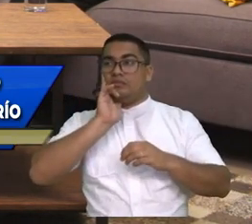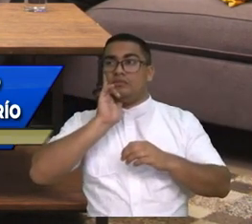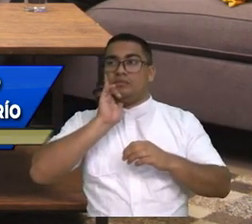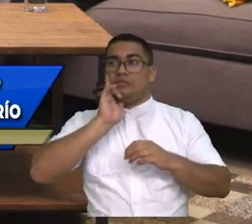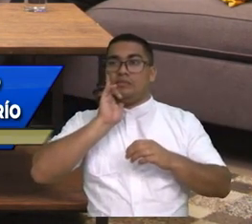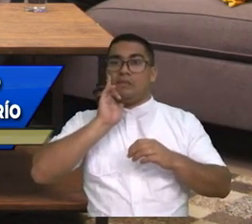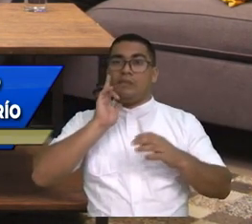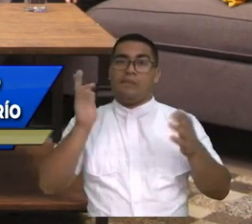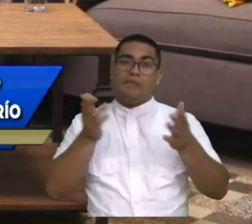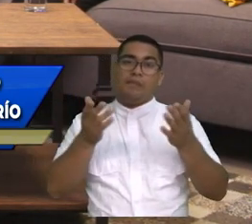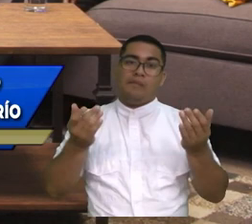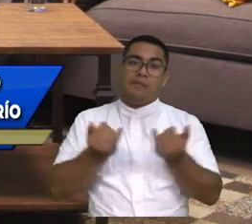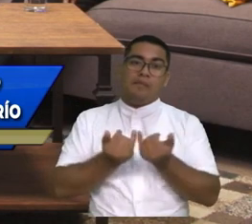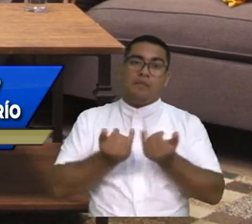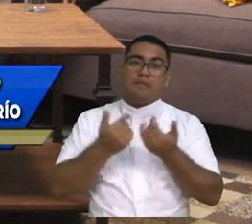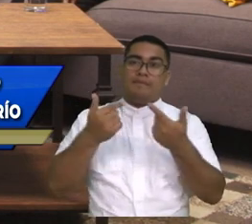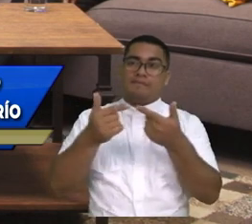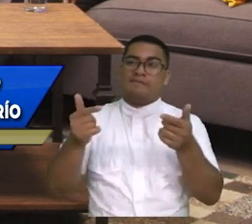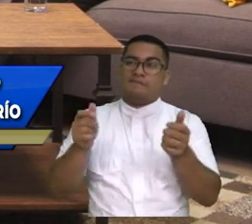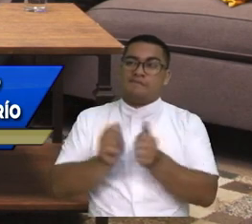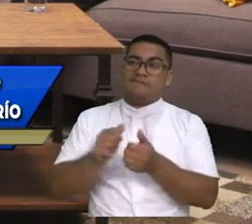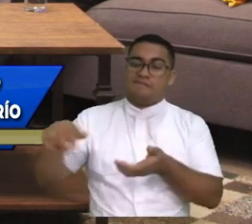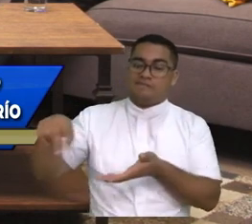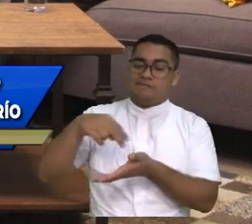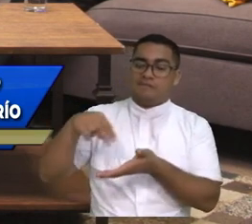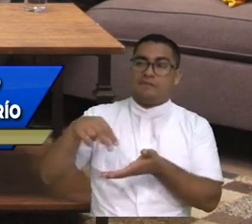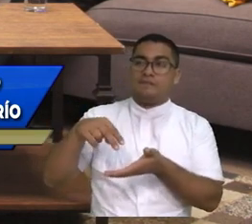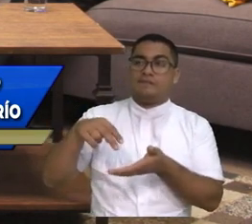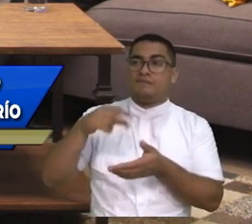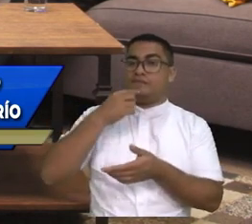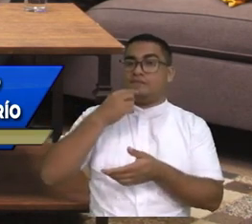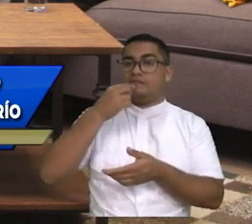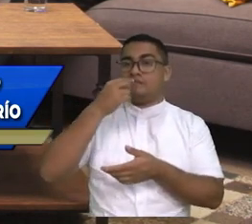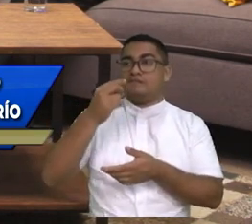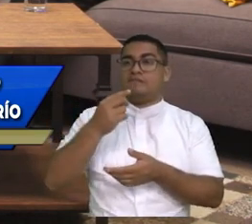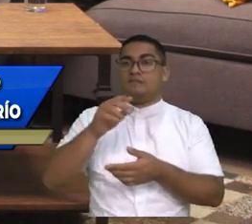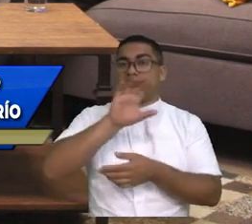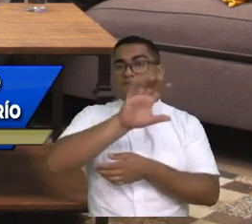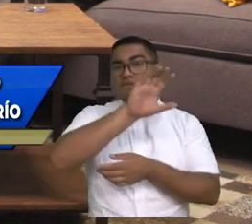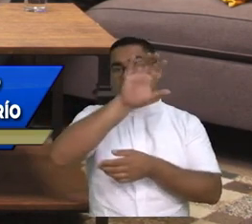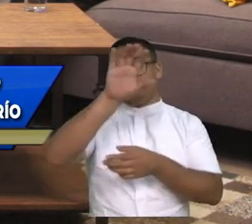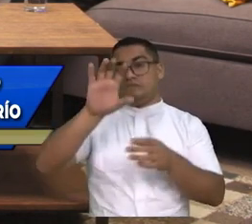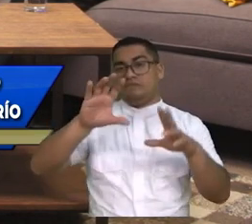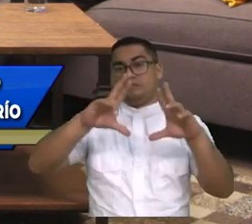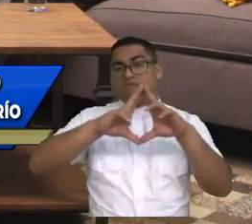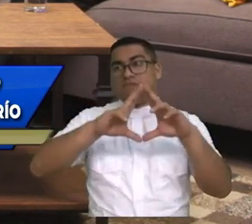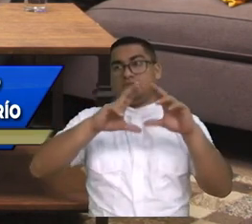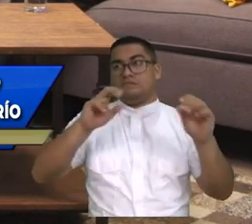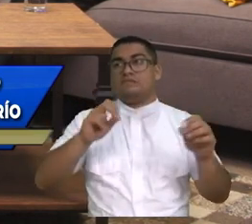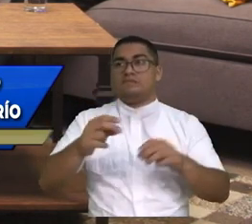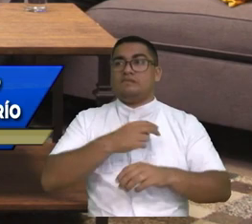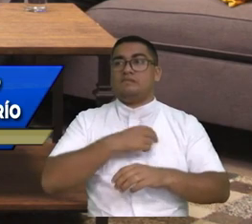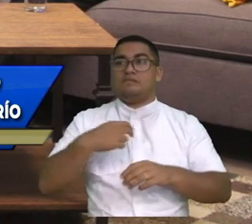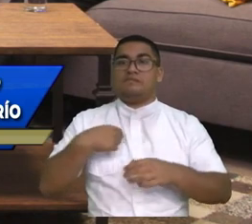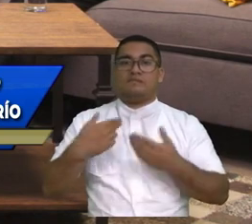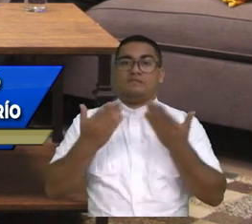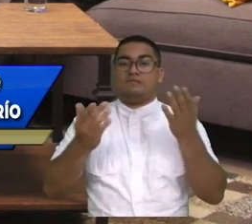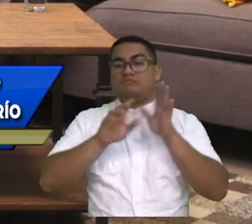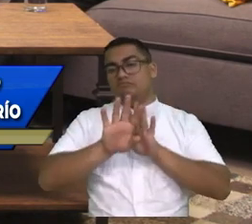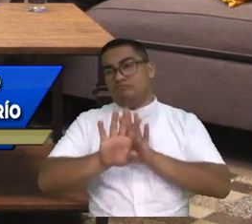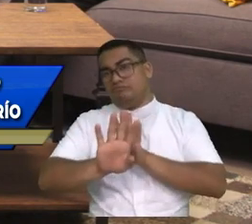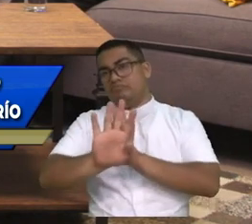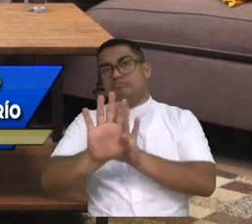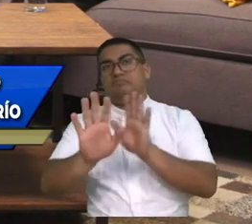un grupo de danza contemporánea que nos acompañó y en el resto de Nicaragua han habido caminatas, elección de musas